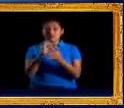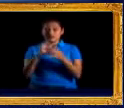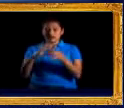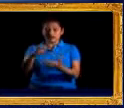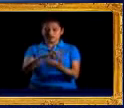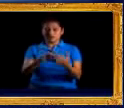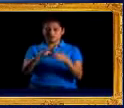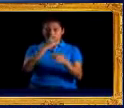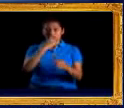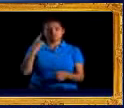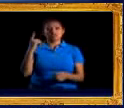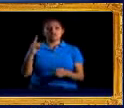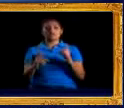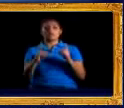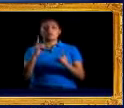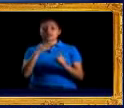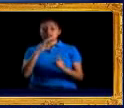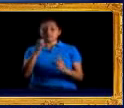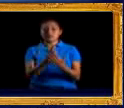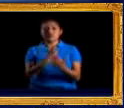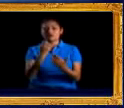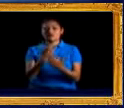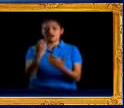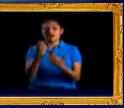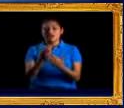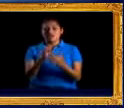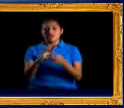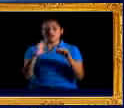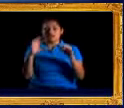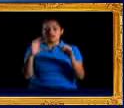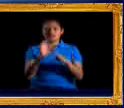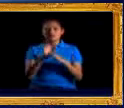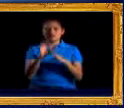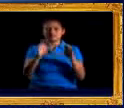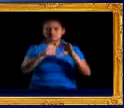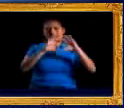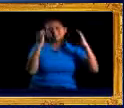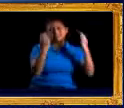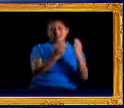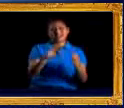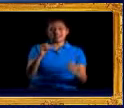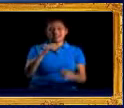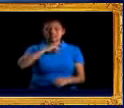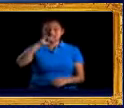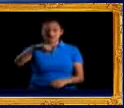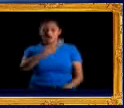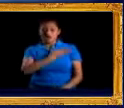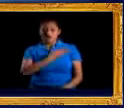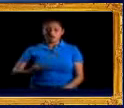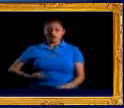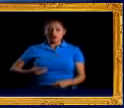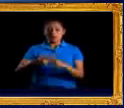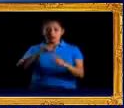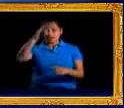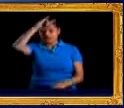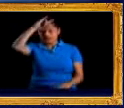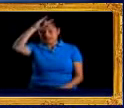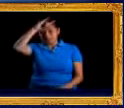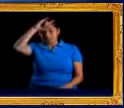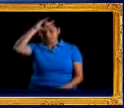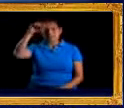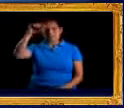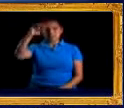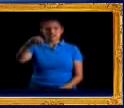es la economía del sistema, hermano, de la tierra que está gobernado en este momento por Satanás. Y aquí